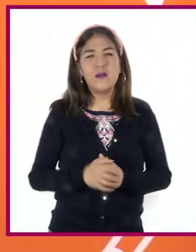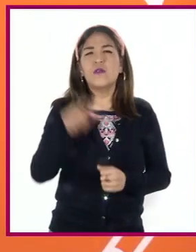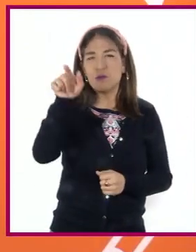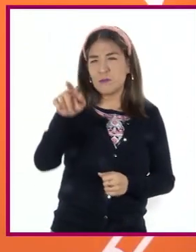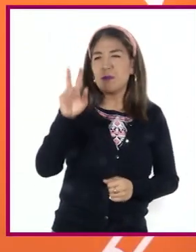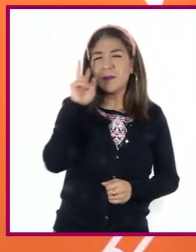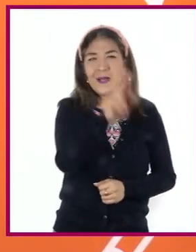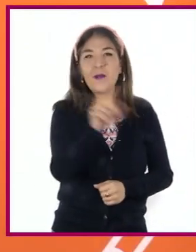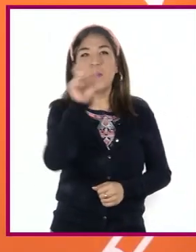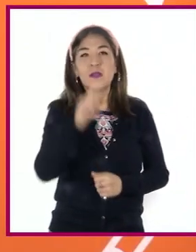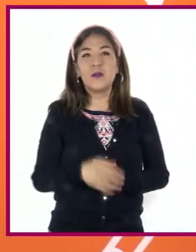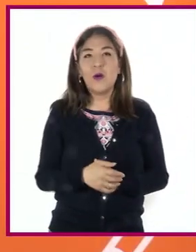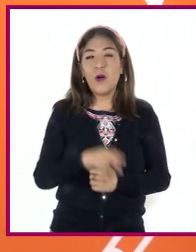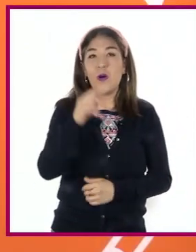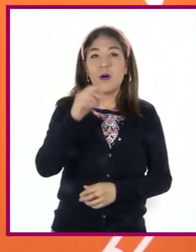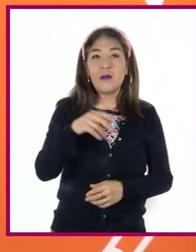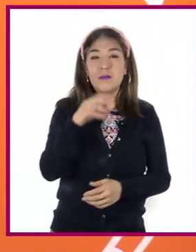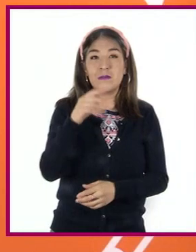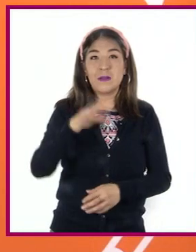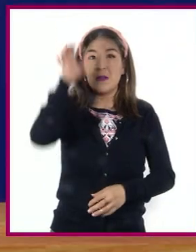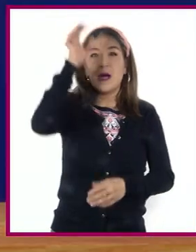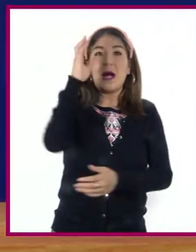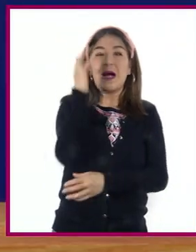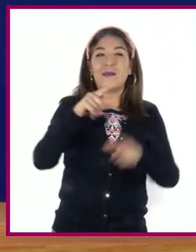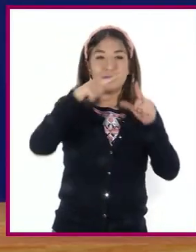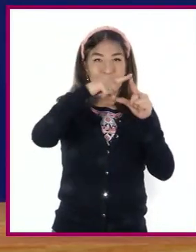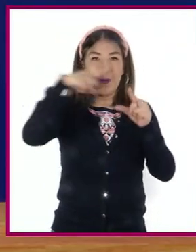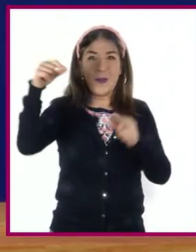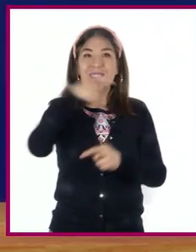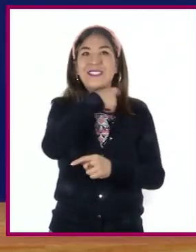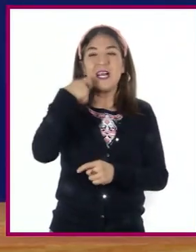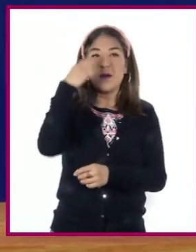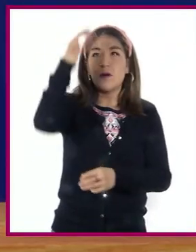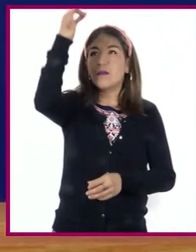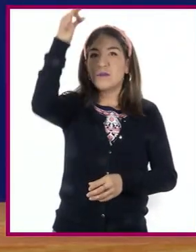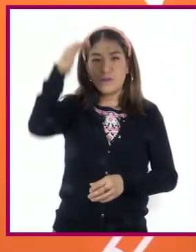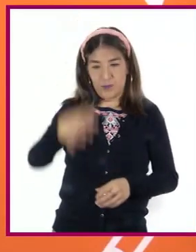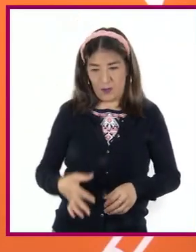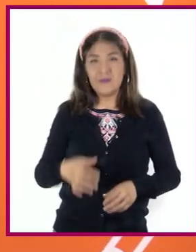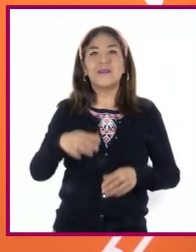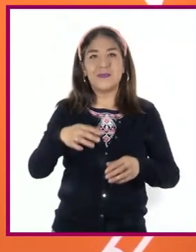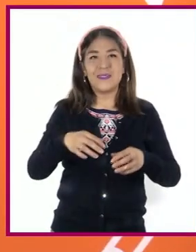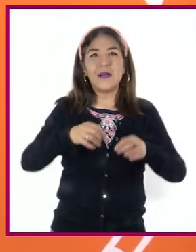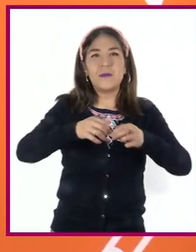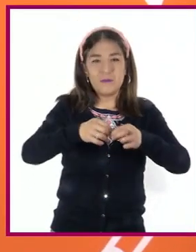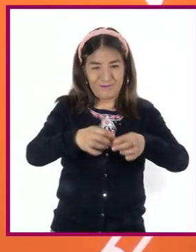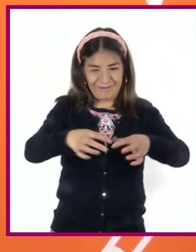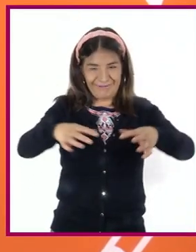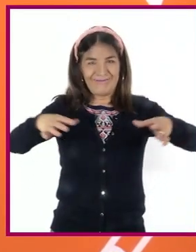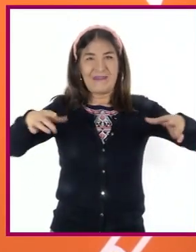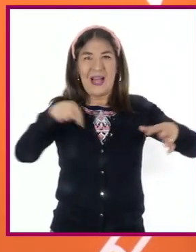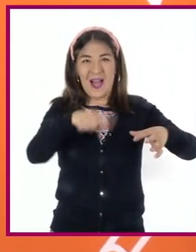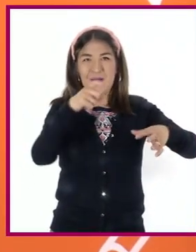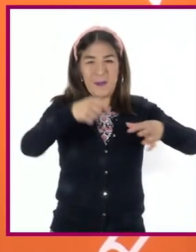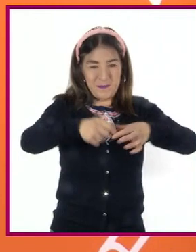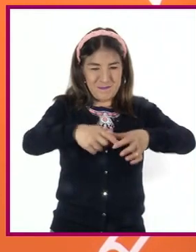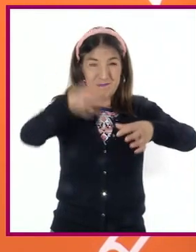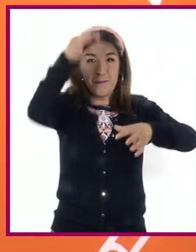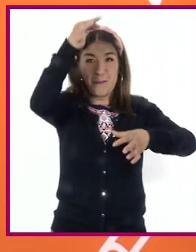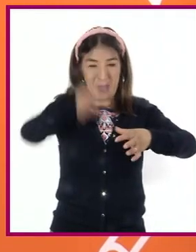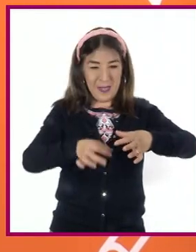la boina gris y el corazón en calma. En tus ojos peleaban las llamas del crepúsculo y